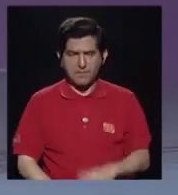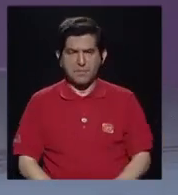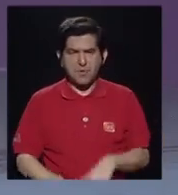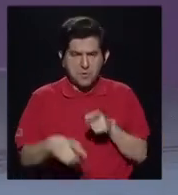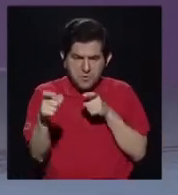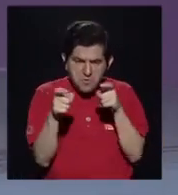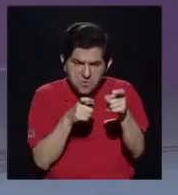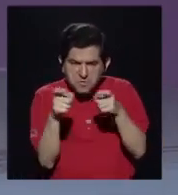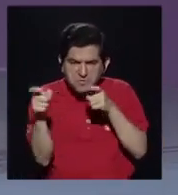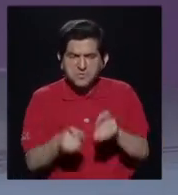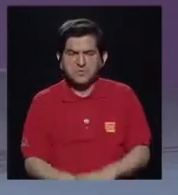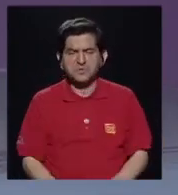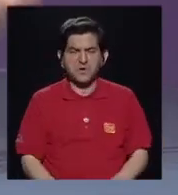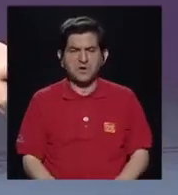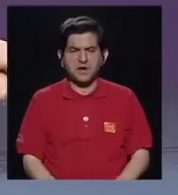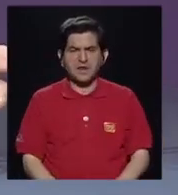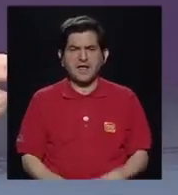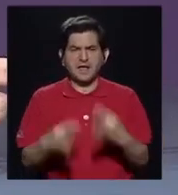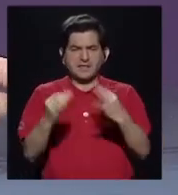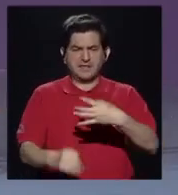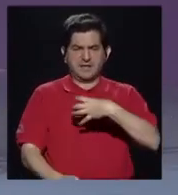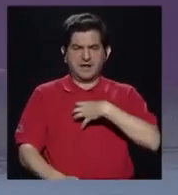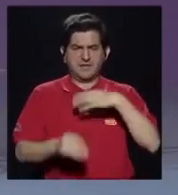dominación en la dueñadetua